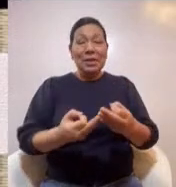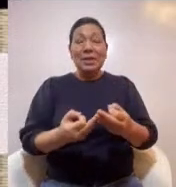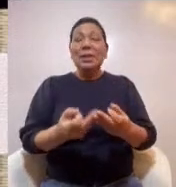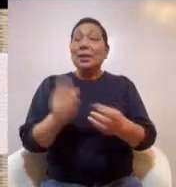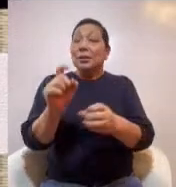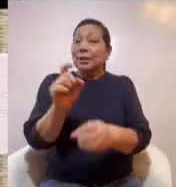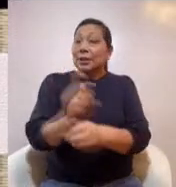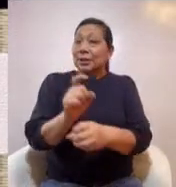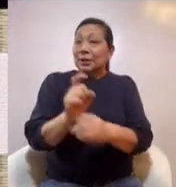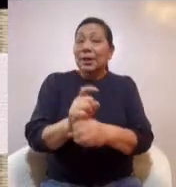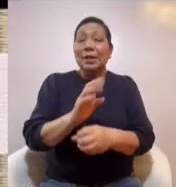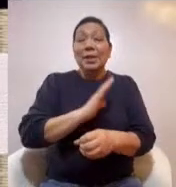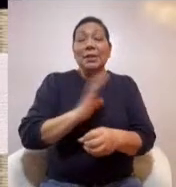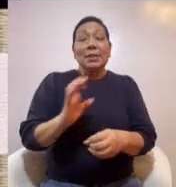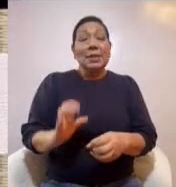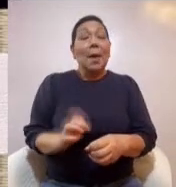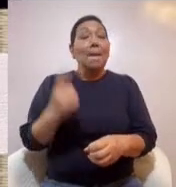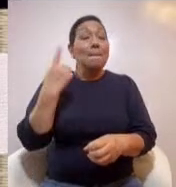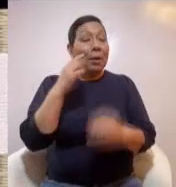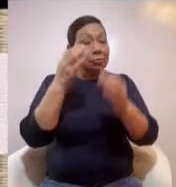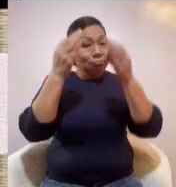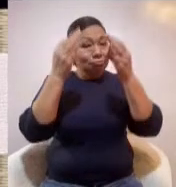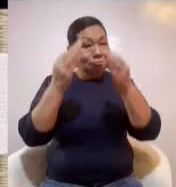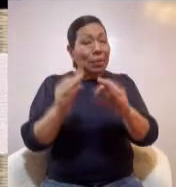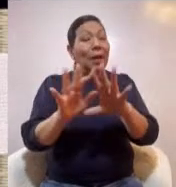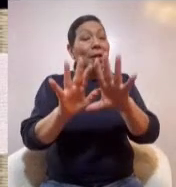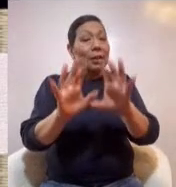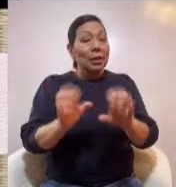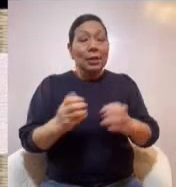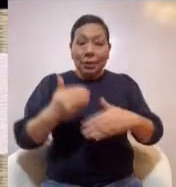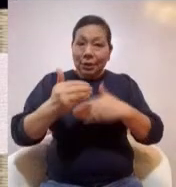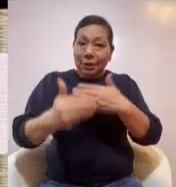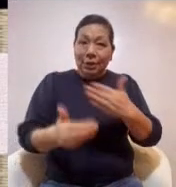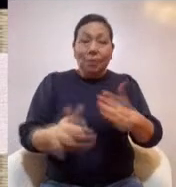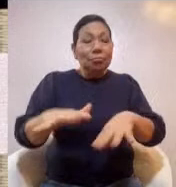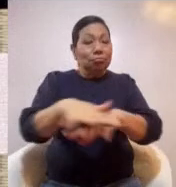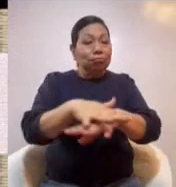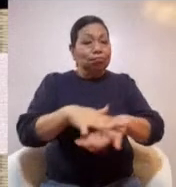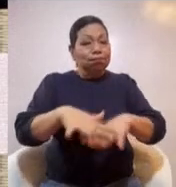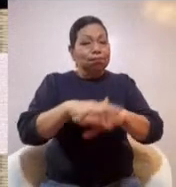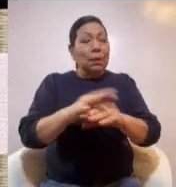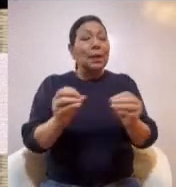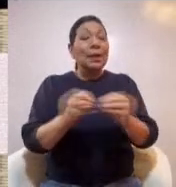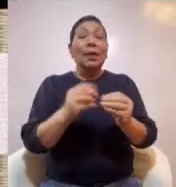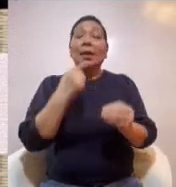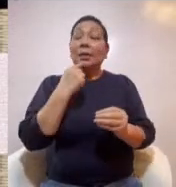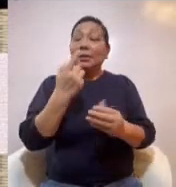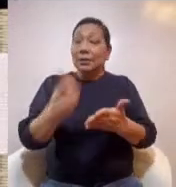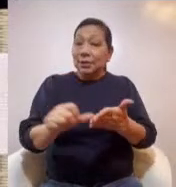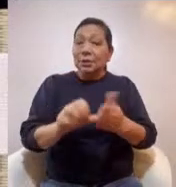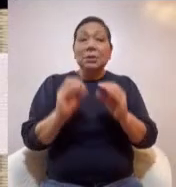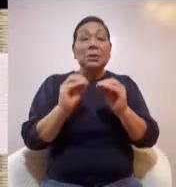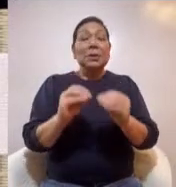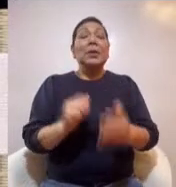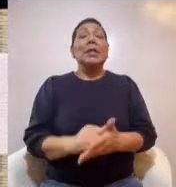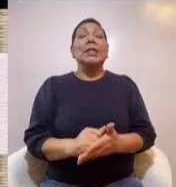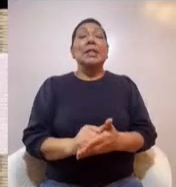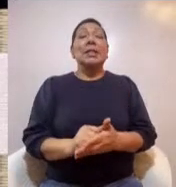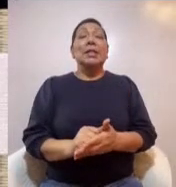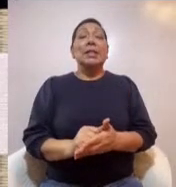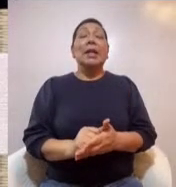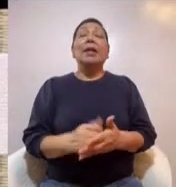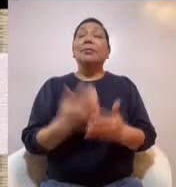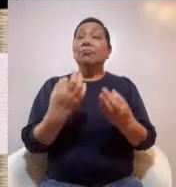presupuestos, hablamos de la capacidad de los estados para realmente llevar adelante los planes que diseñan, que se